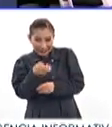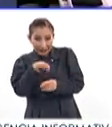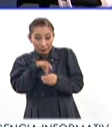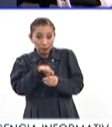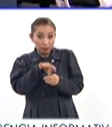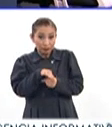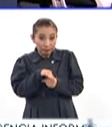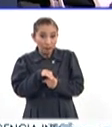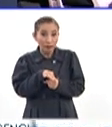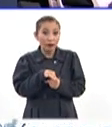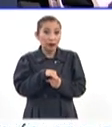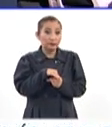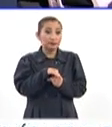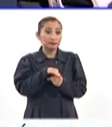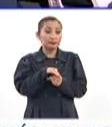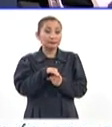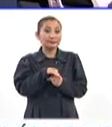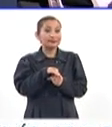voto